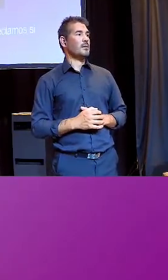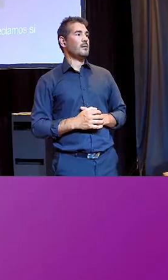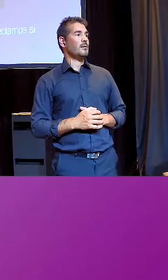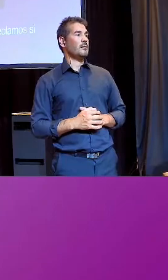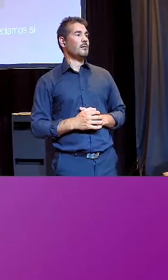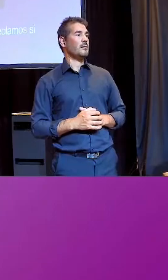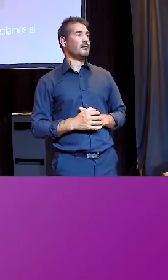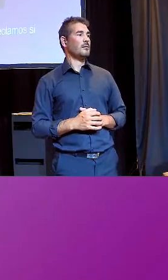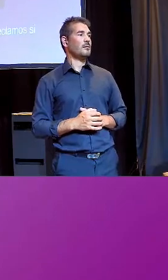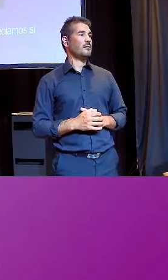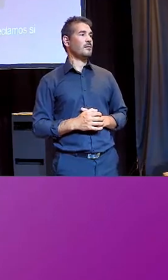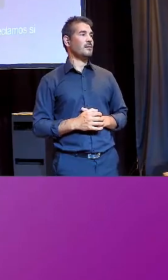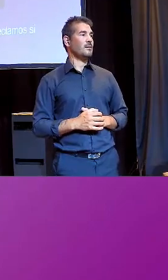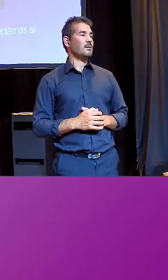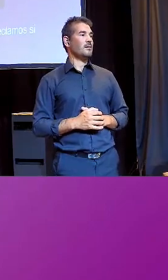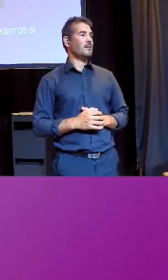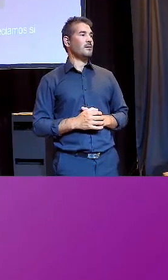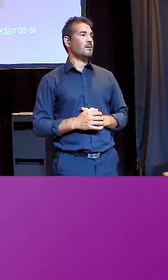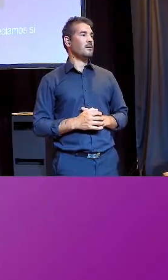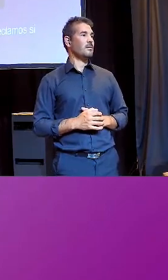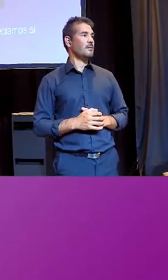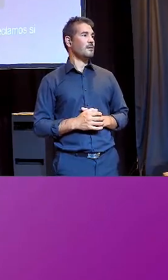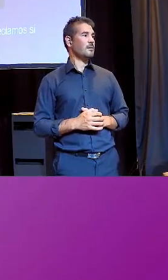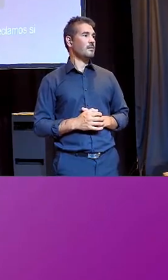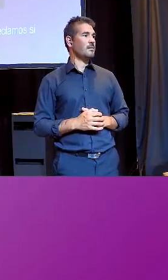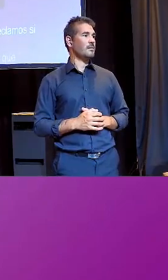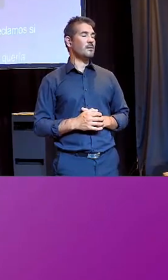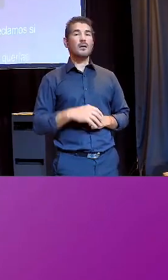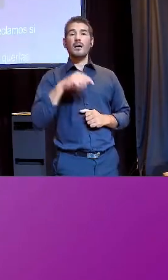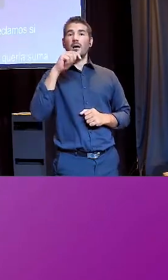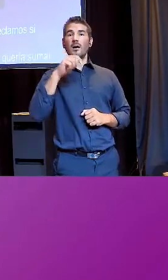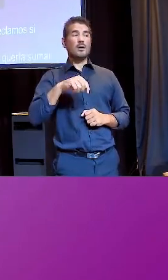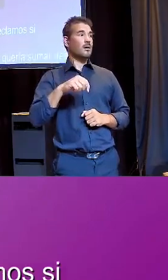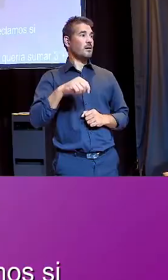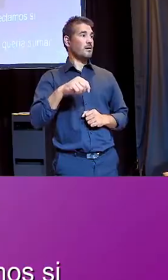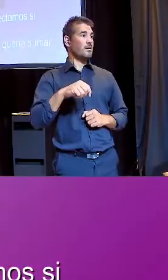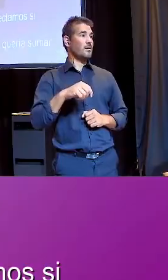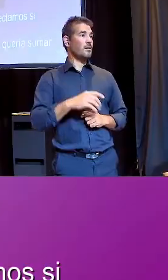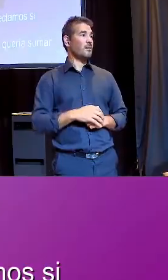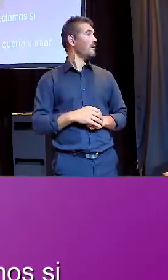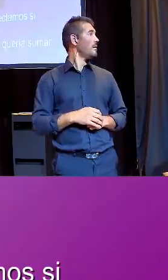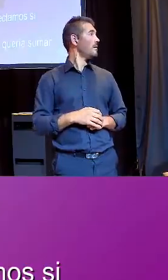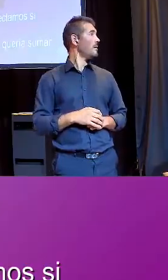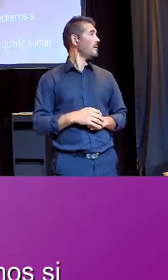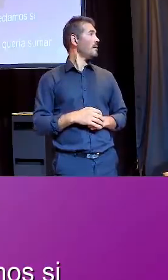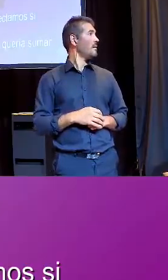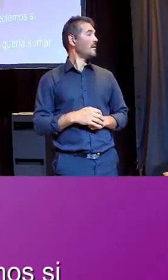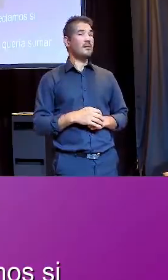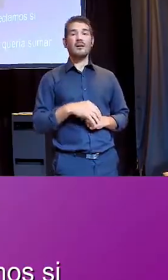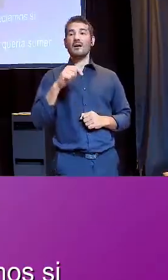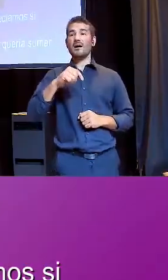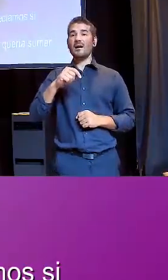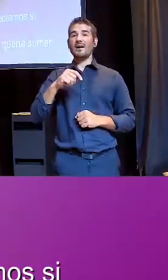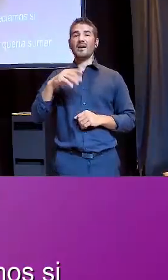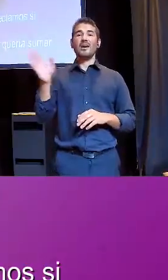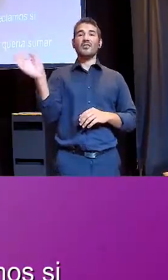Lo de reclamos lo digo en chiste. No, no es un reclamo. Al contrario, quería sumar... ¿Querés bajar? Decían, porque te molesta. Sí, sí. Me puse acá para